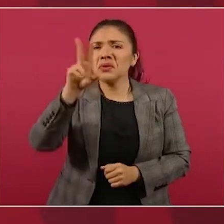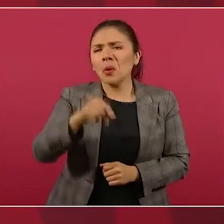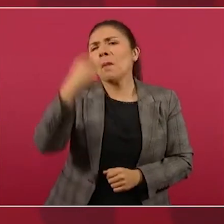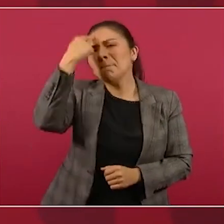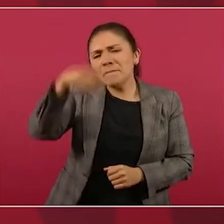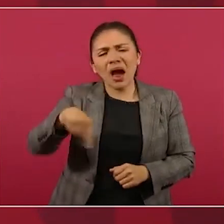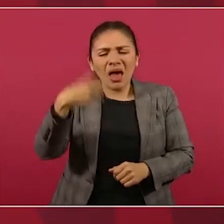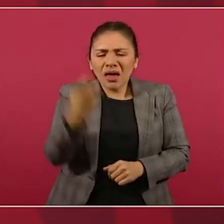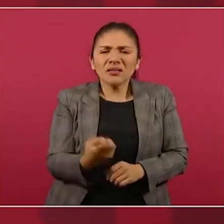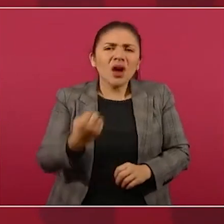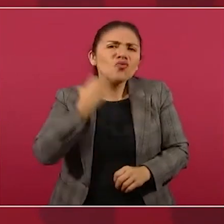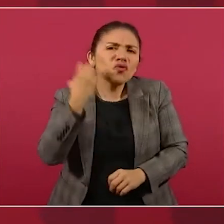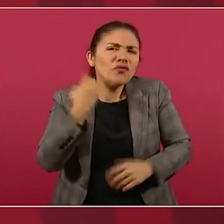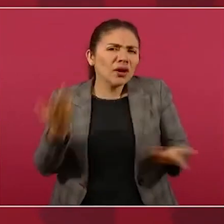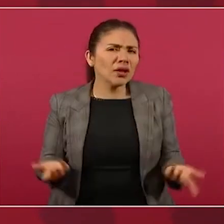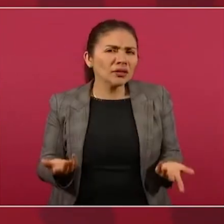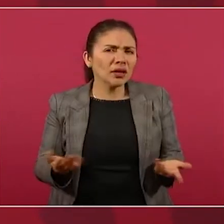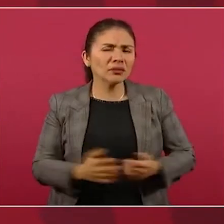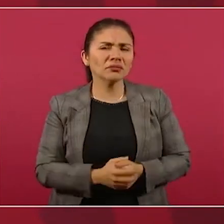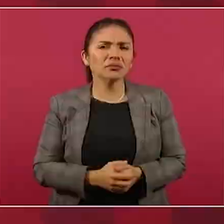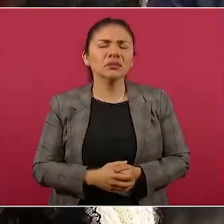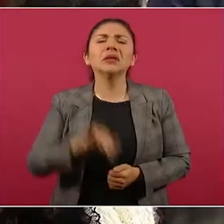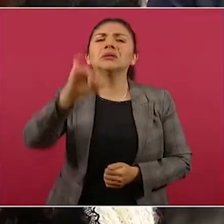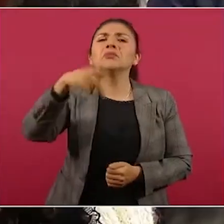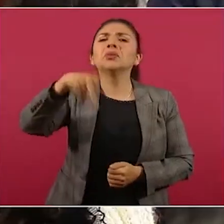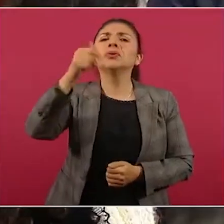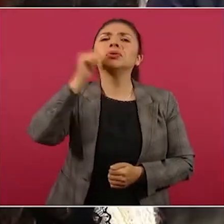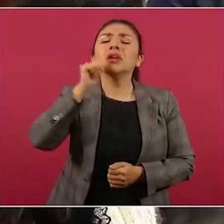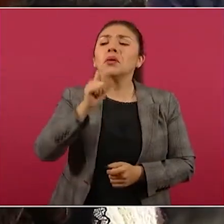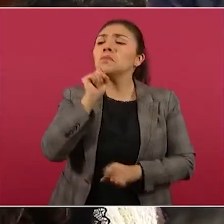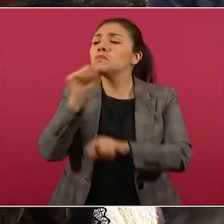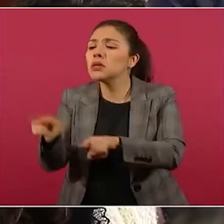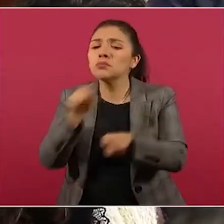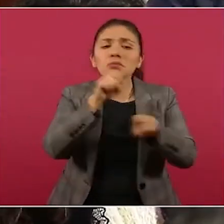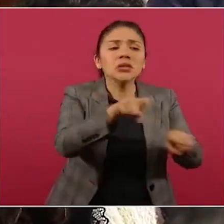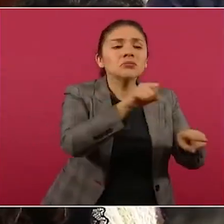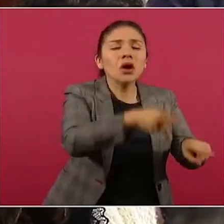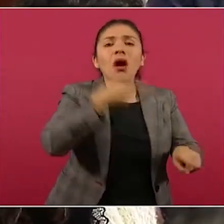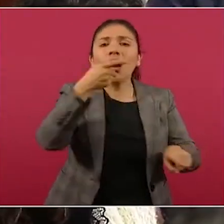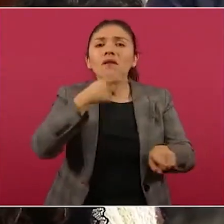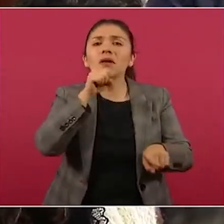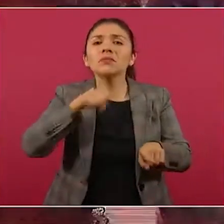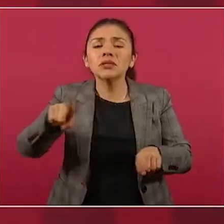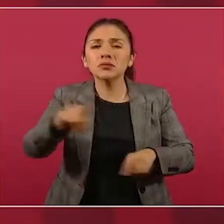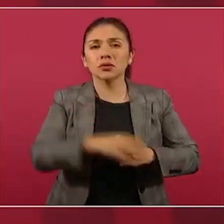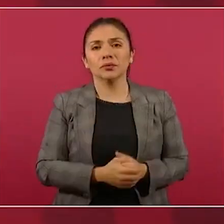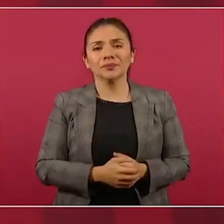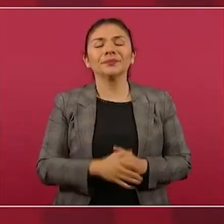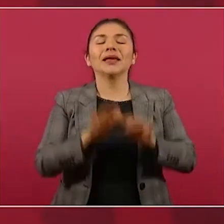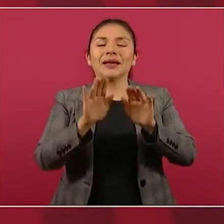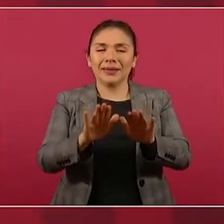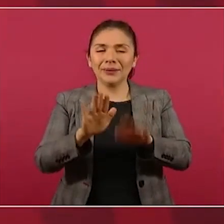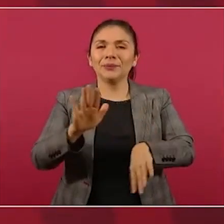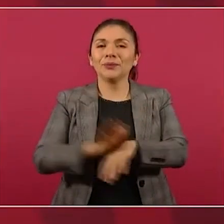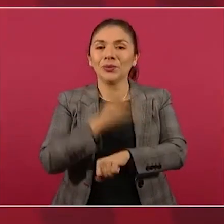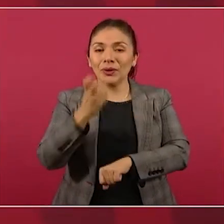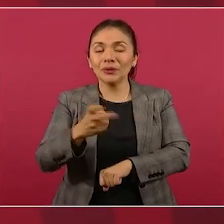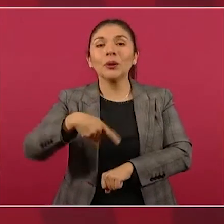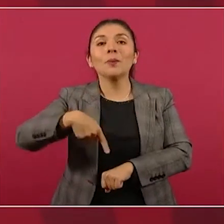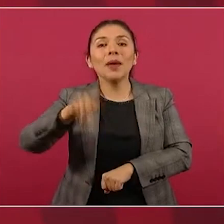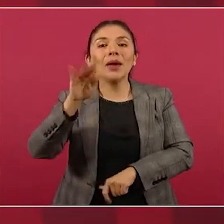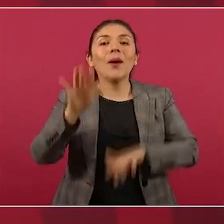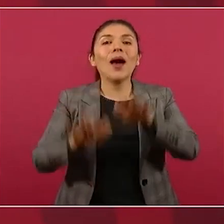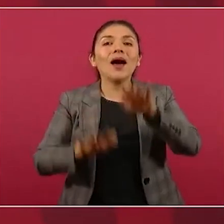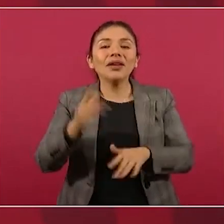esto. Pues sí, pero entonces, usted le da la palabra más, a los mismos cada semana. Por eso, nada más que pues a